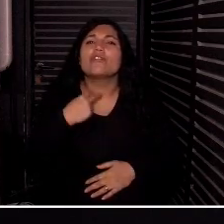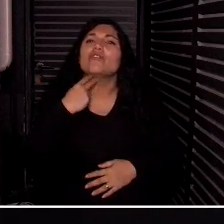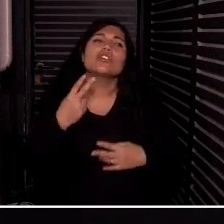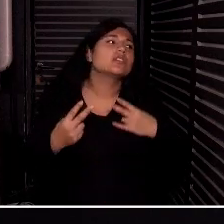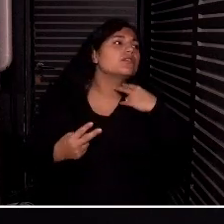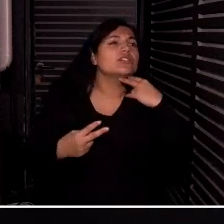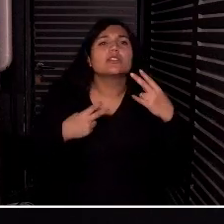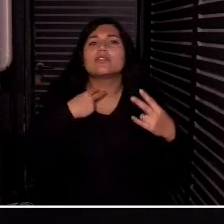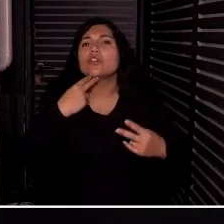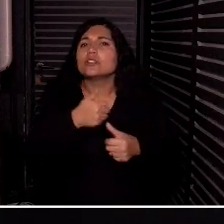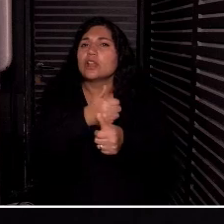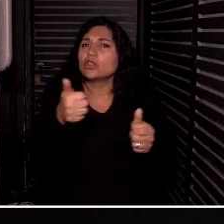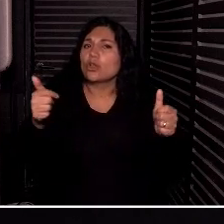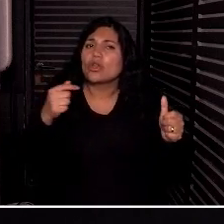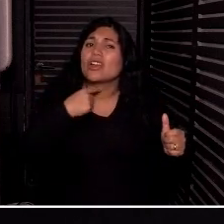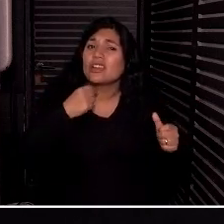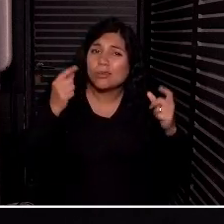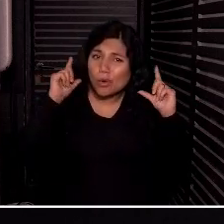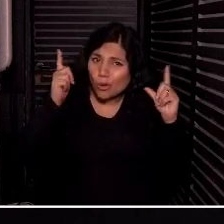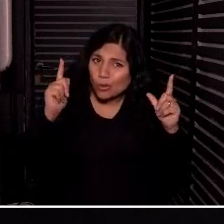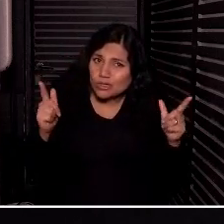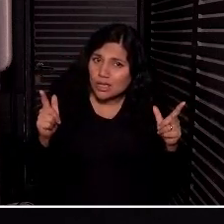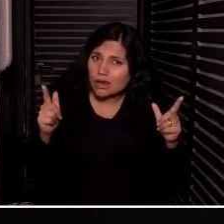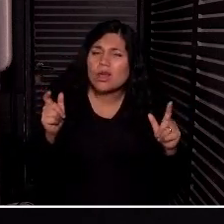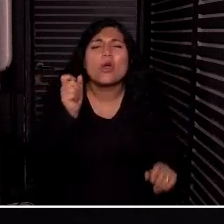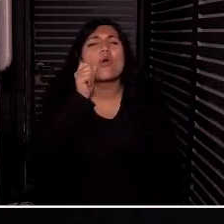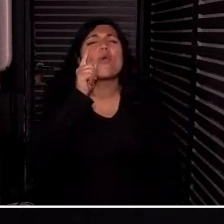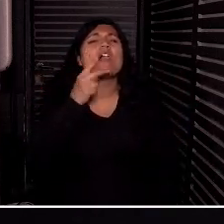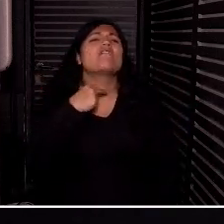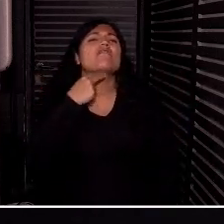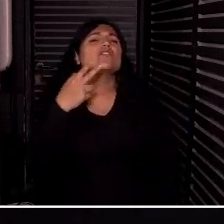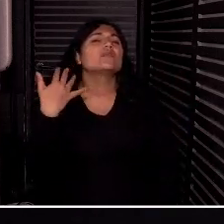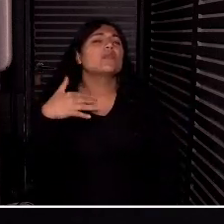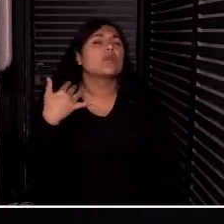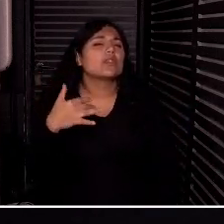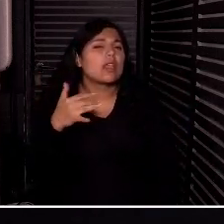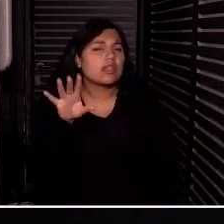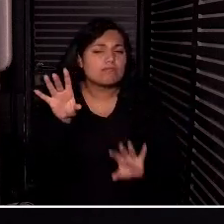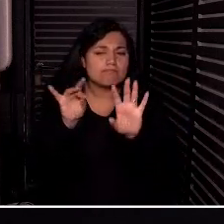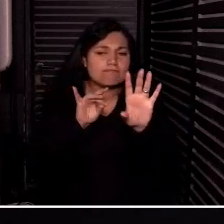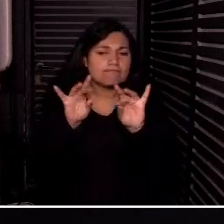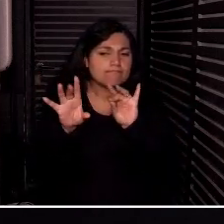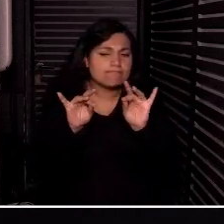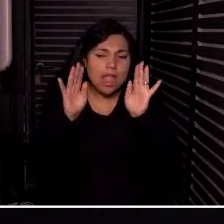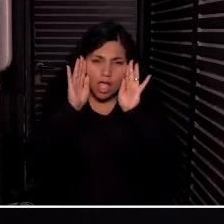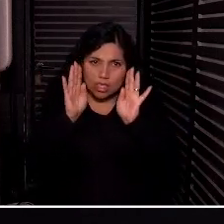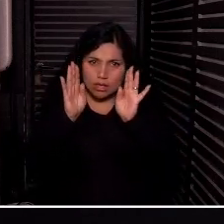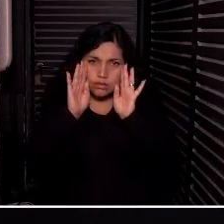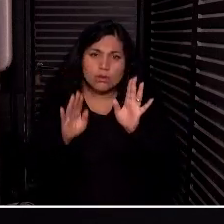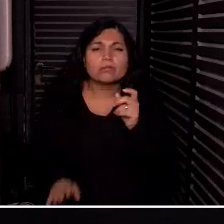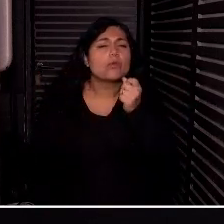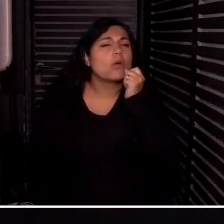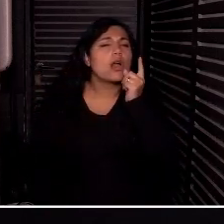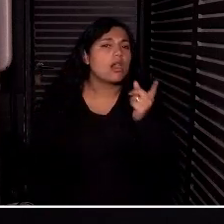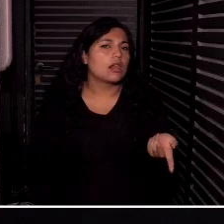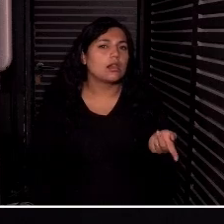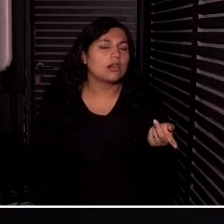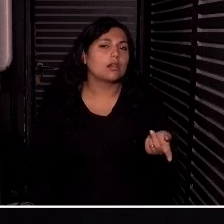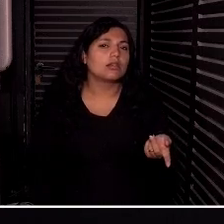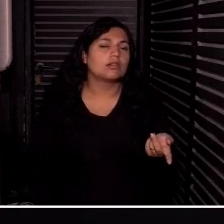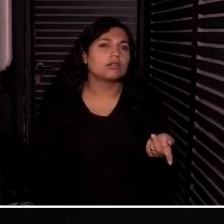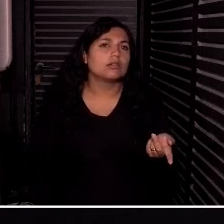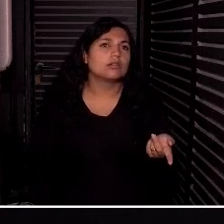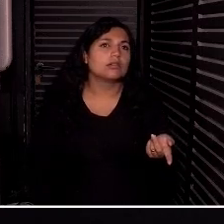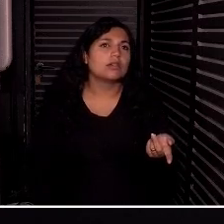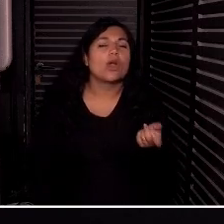Queremos escuchar qué voces son las que Queremos escuchar qué voces son las que tendríamos que escuchar o quién o cuáles son